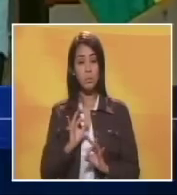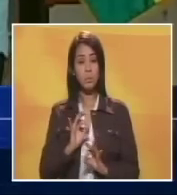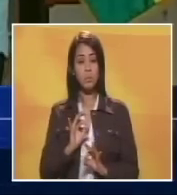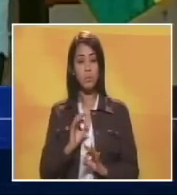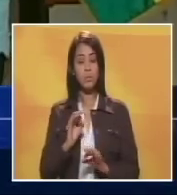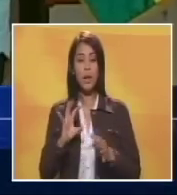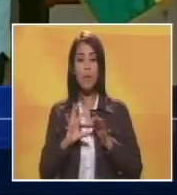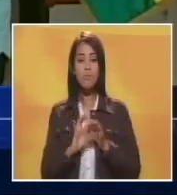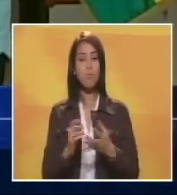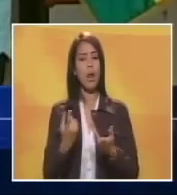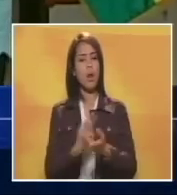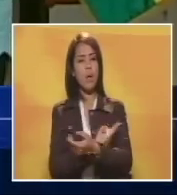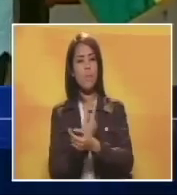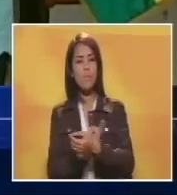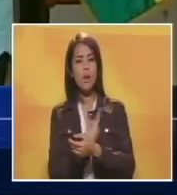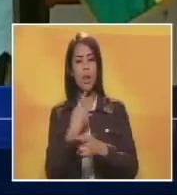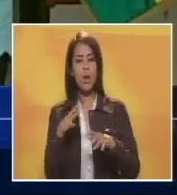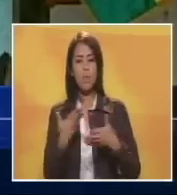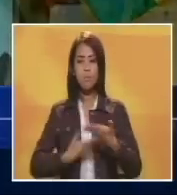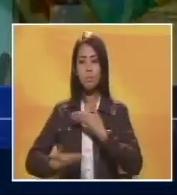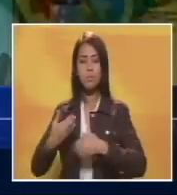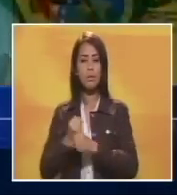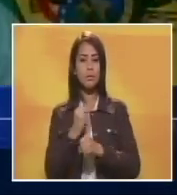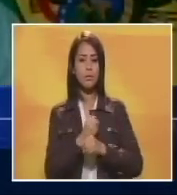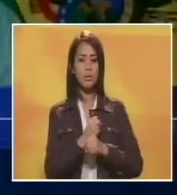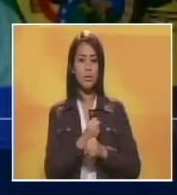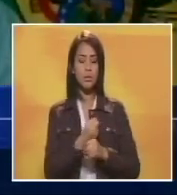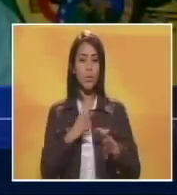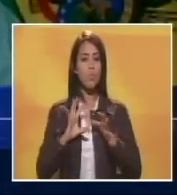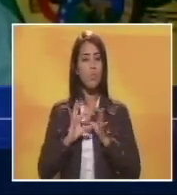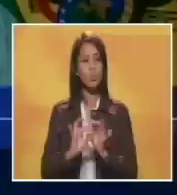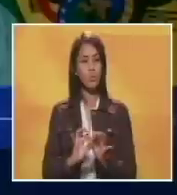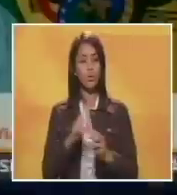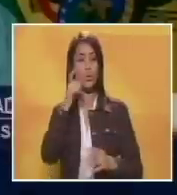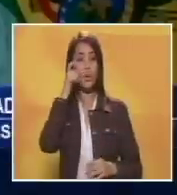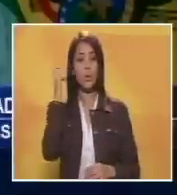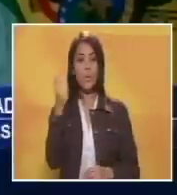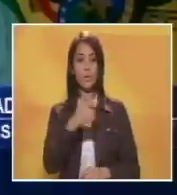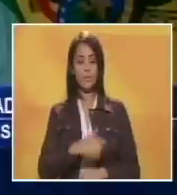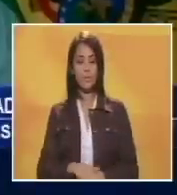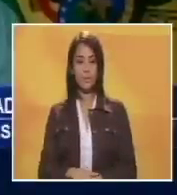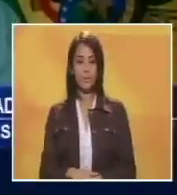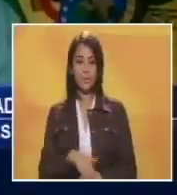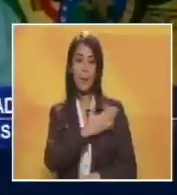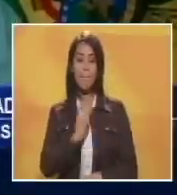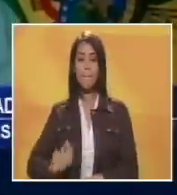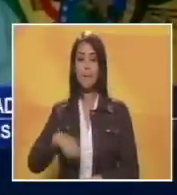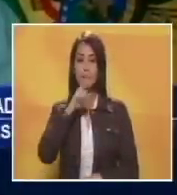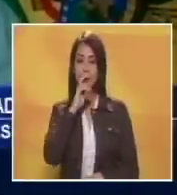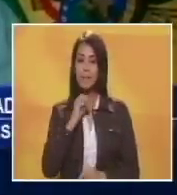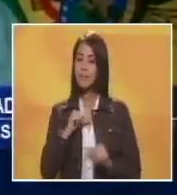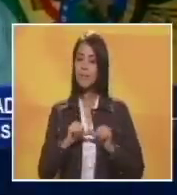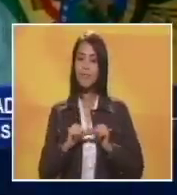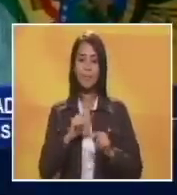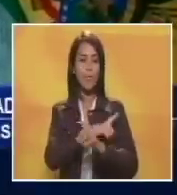la hermandad, el trabajo, la cooperación entre los pueblos. El presidente aseguró